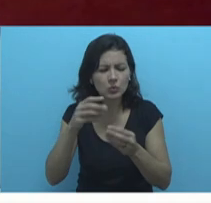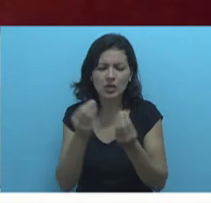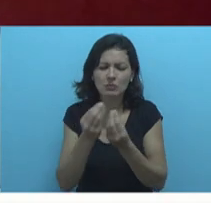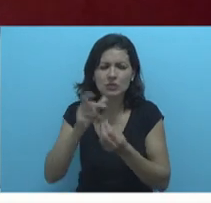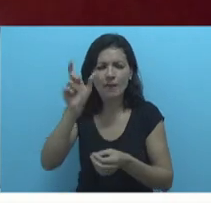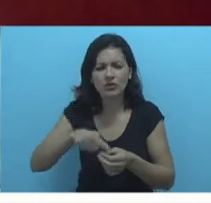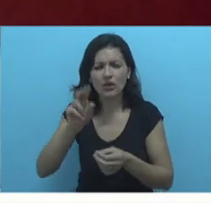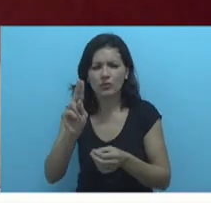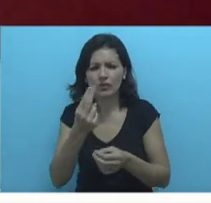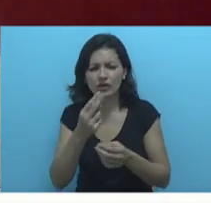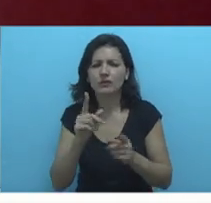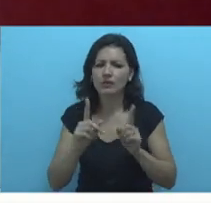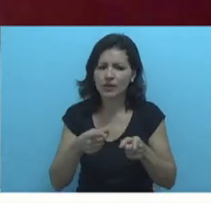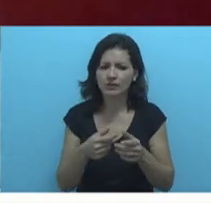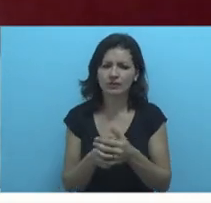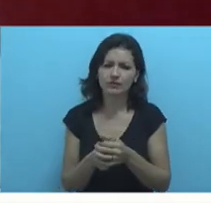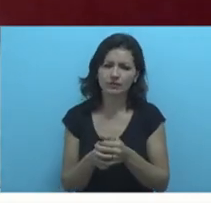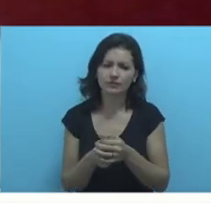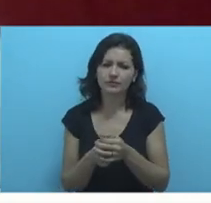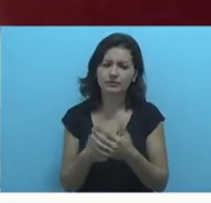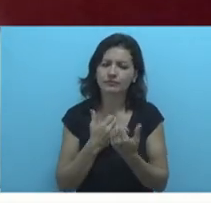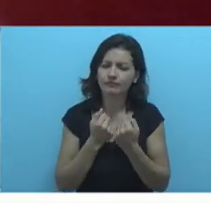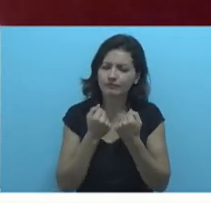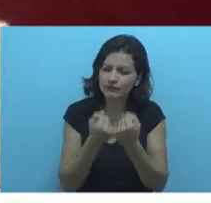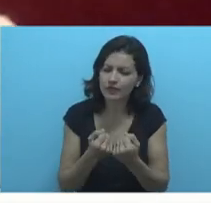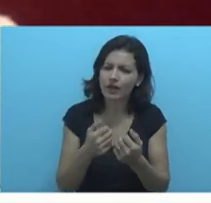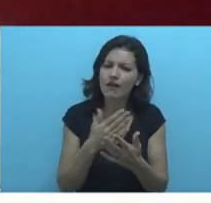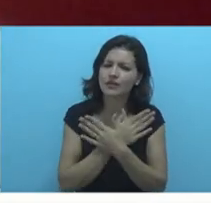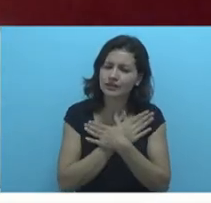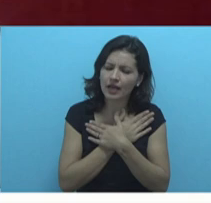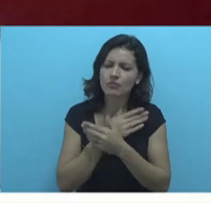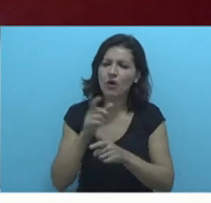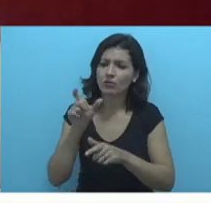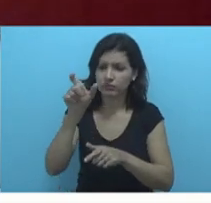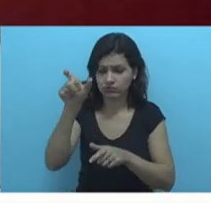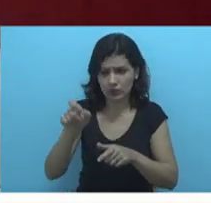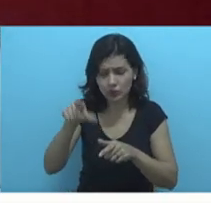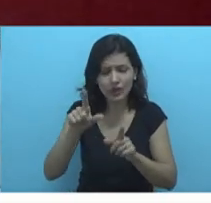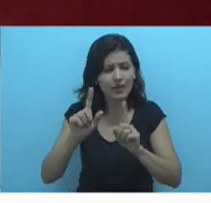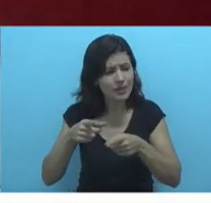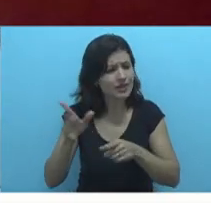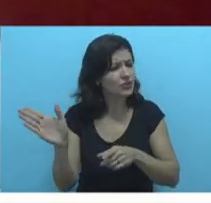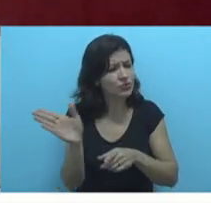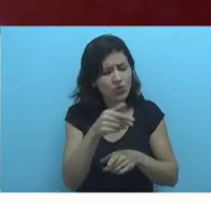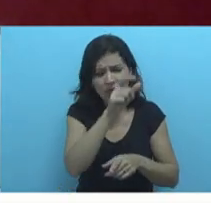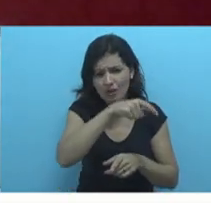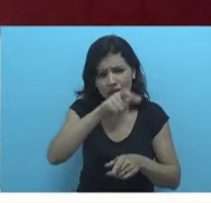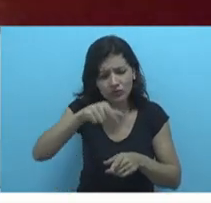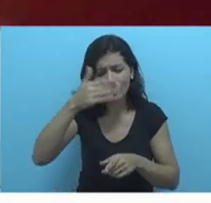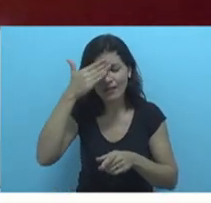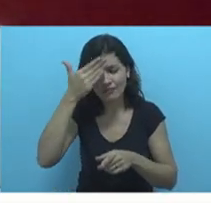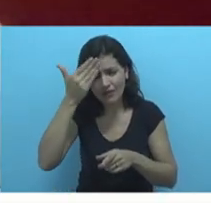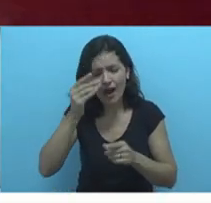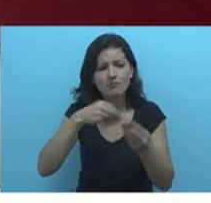solidarizamos, así como nos solidarizamos con Miguel y nos abrazamos entre nosotros, también abrazamos a cada uno de los que